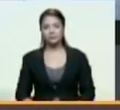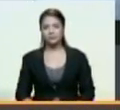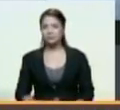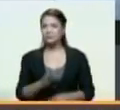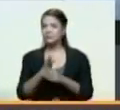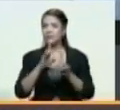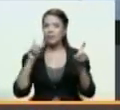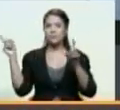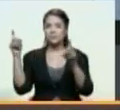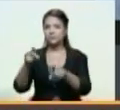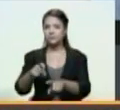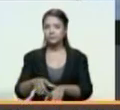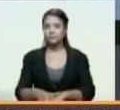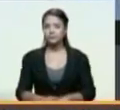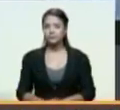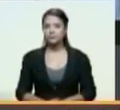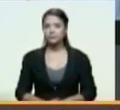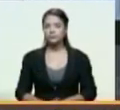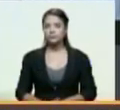Canciller,